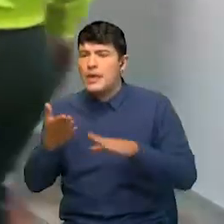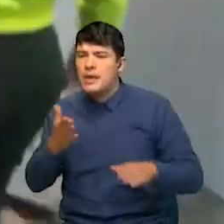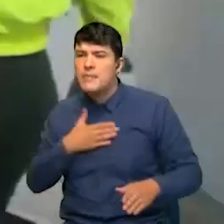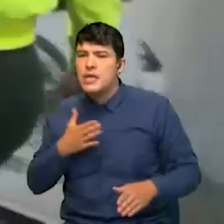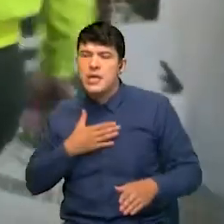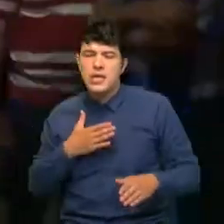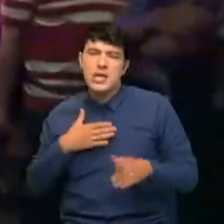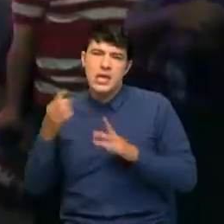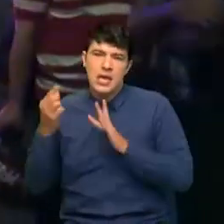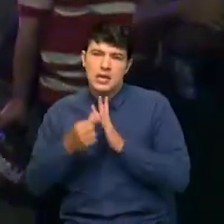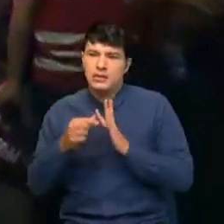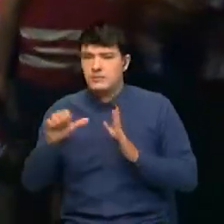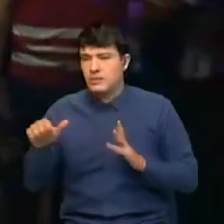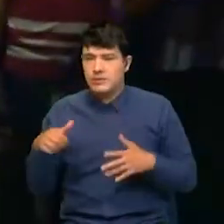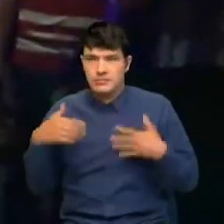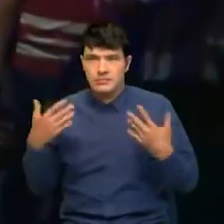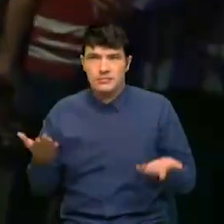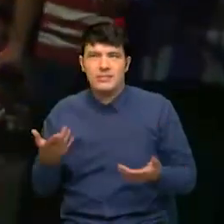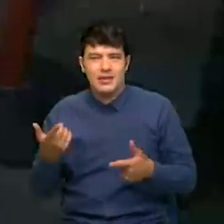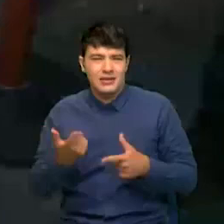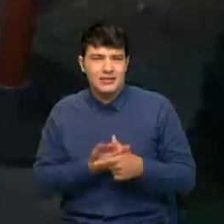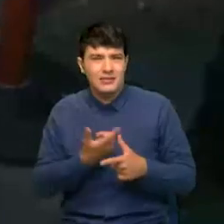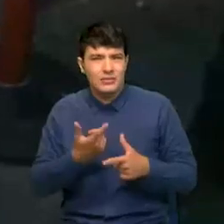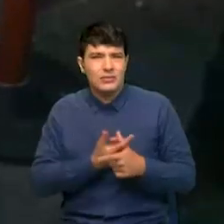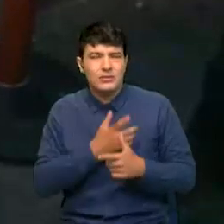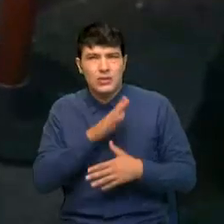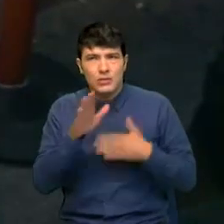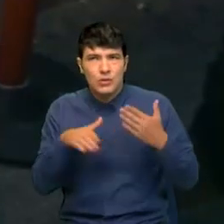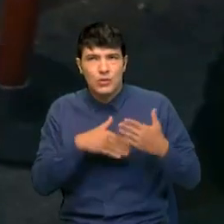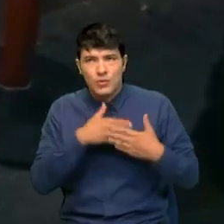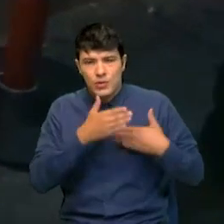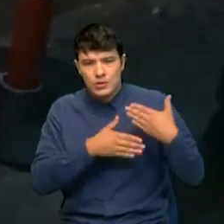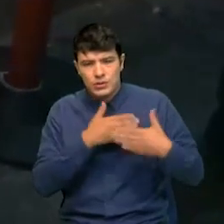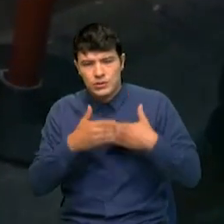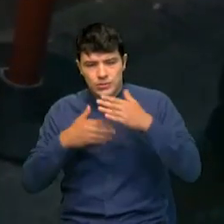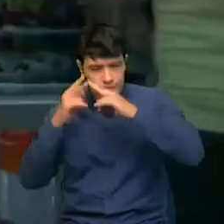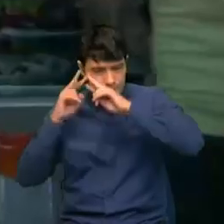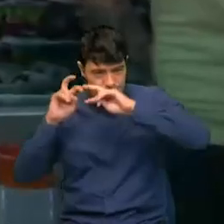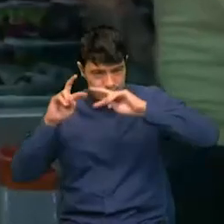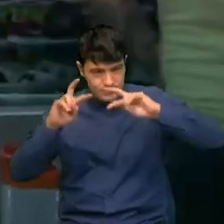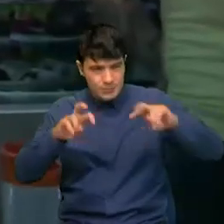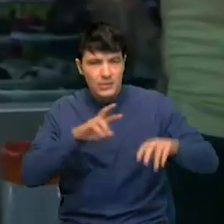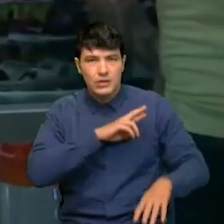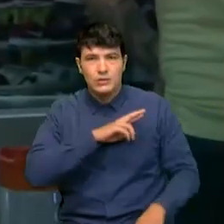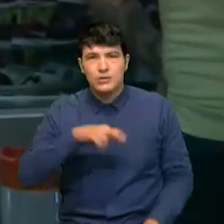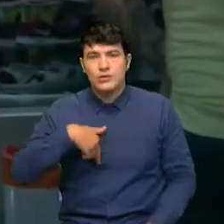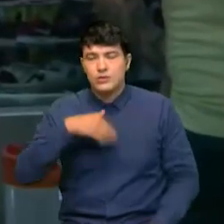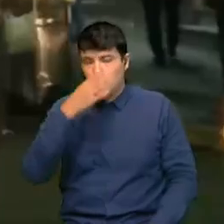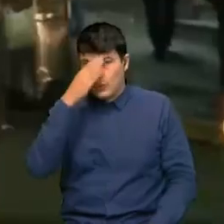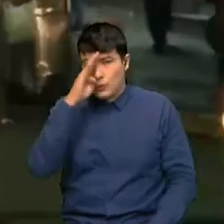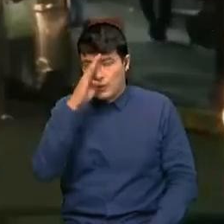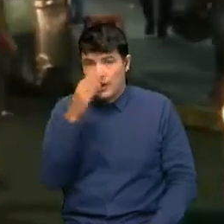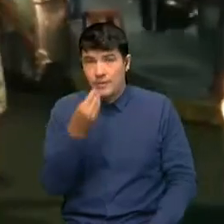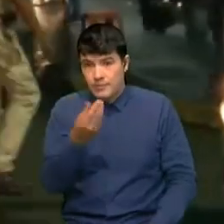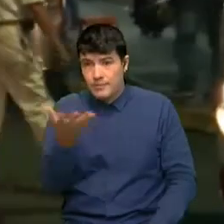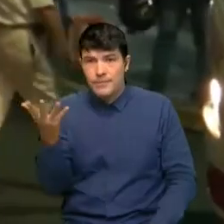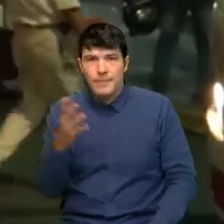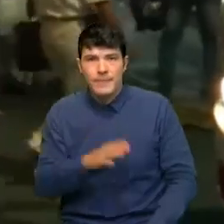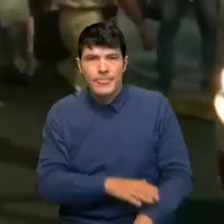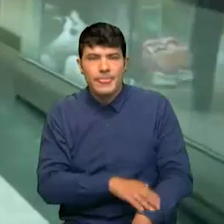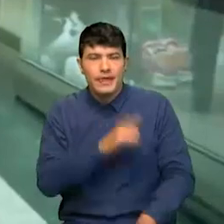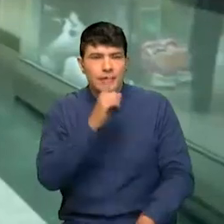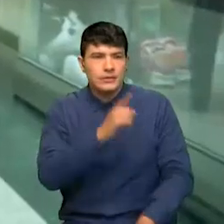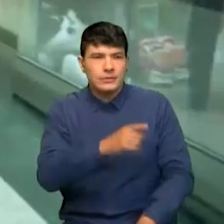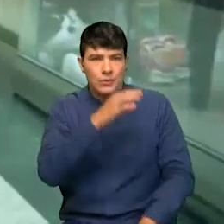entonces pues todo eso se debe ir esclareciendo nosotros nosotros tengo mucha suerte de las autoridades buscan al hombre